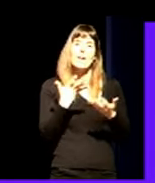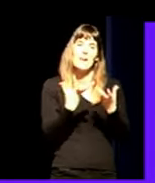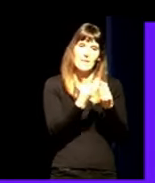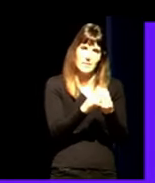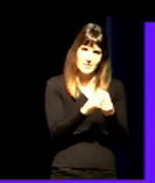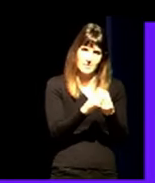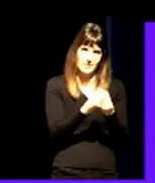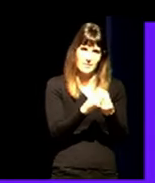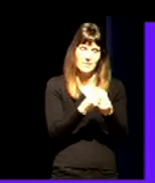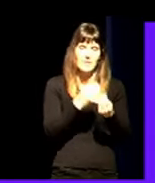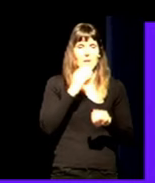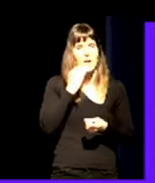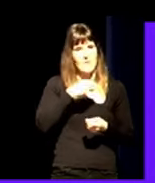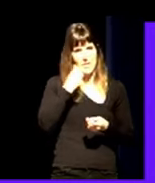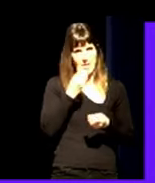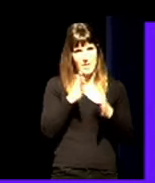acompañamiento.